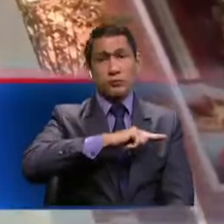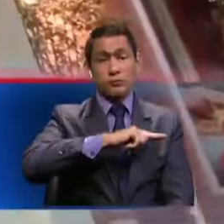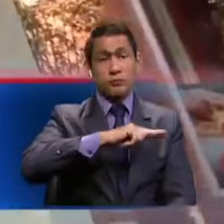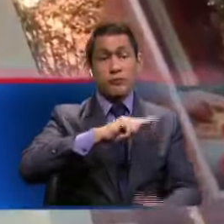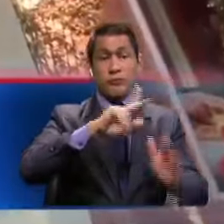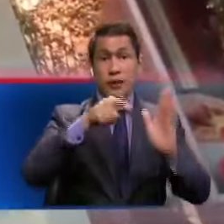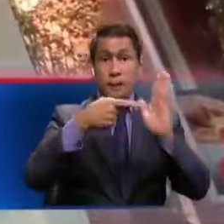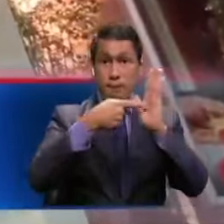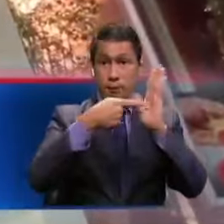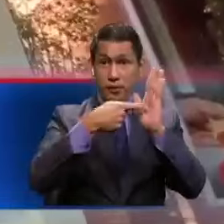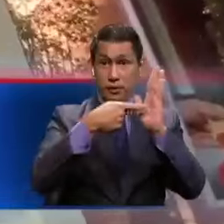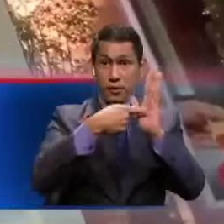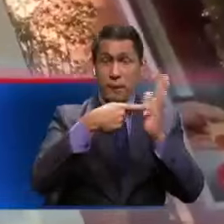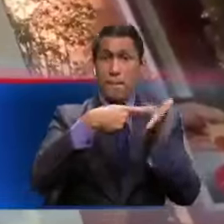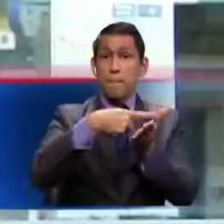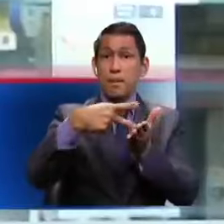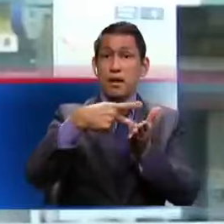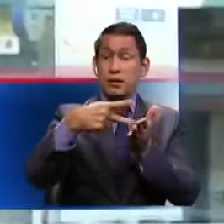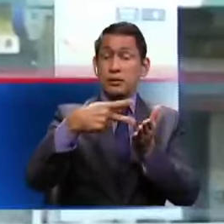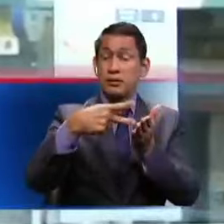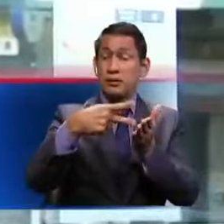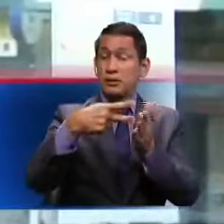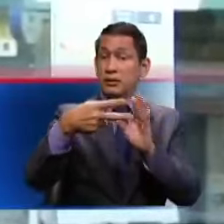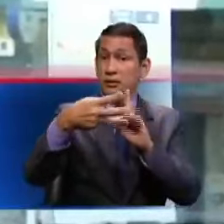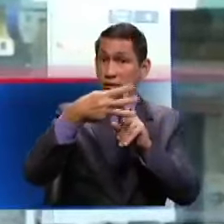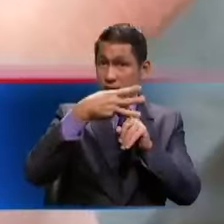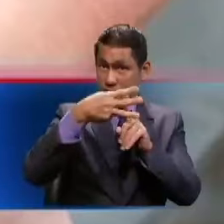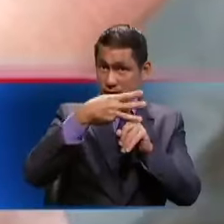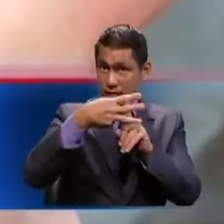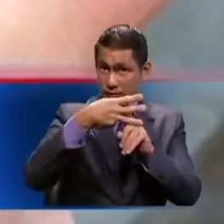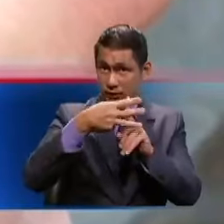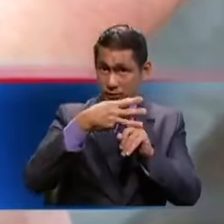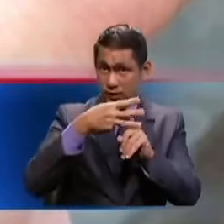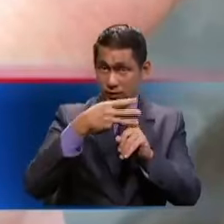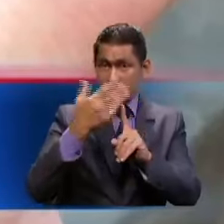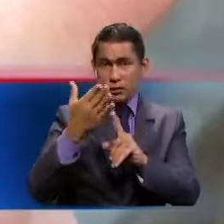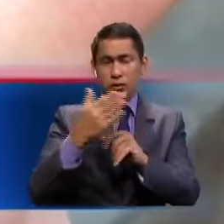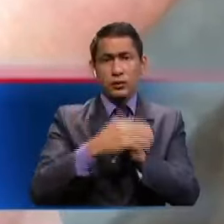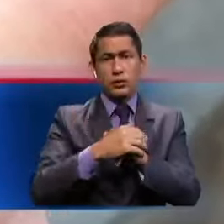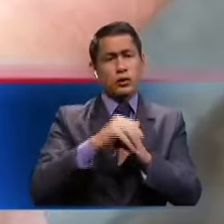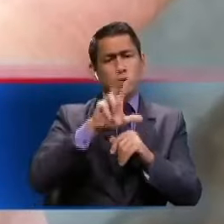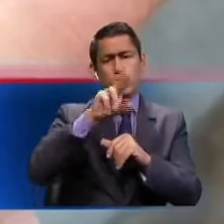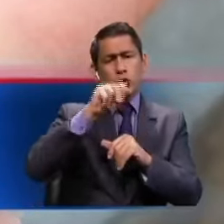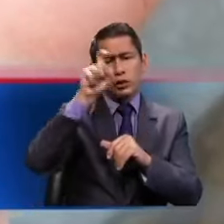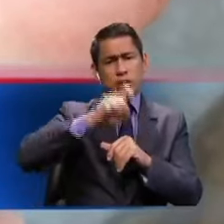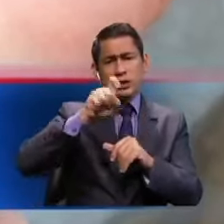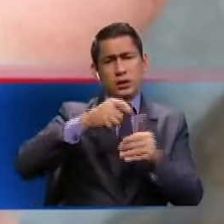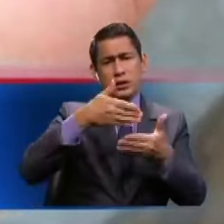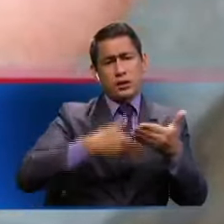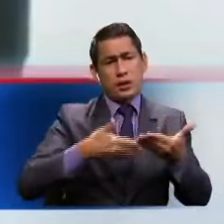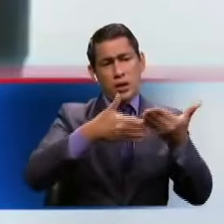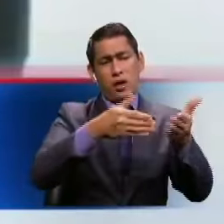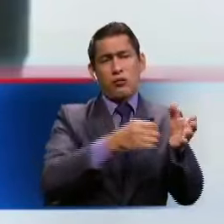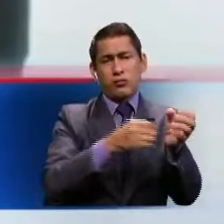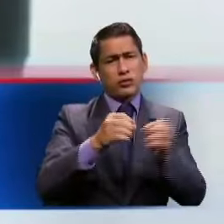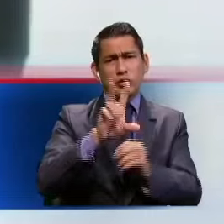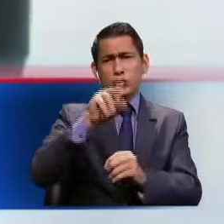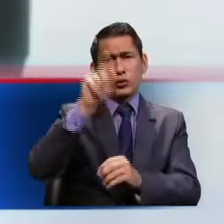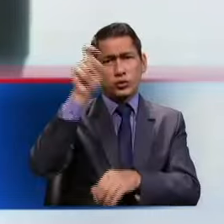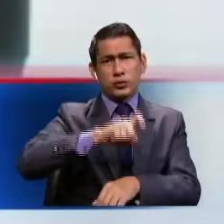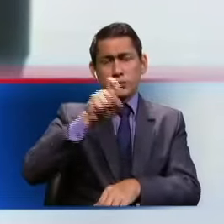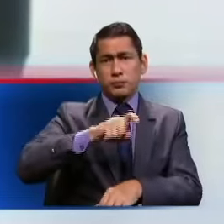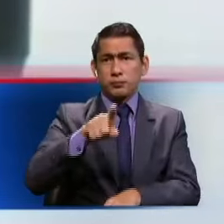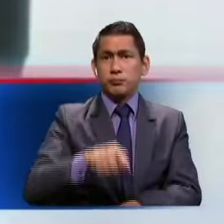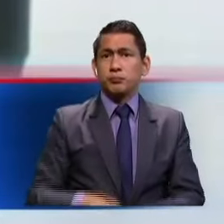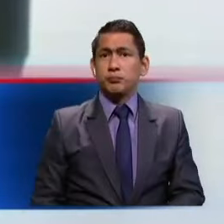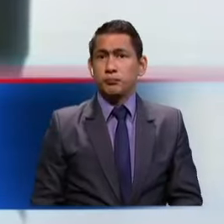se realiza de manera virtual en la página del SRI, sin la obligación de llevar ningún documento físico a las oficinas. Donde debemos